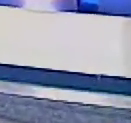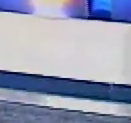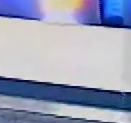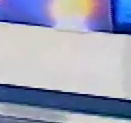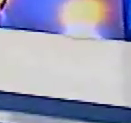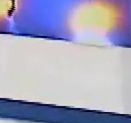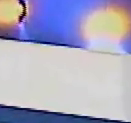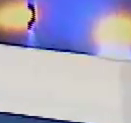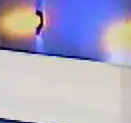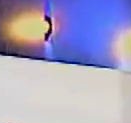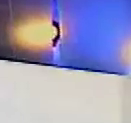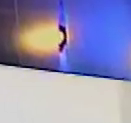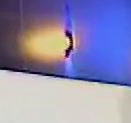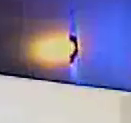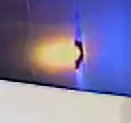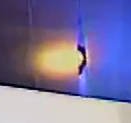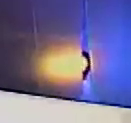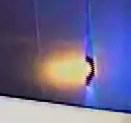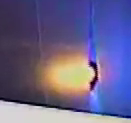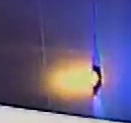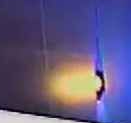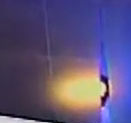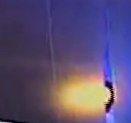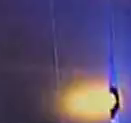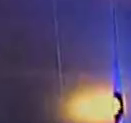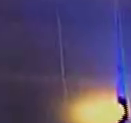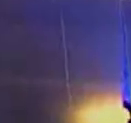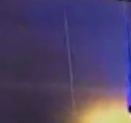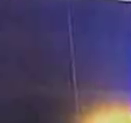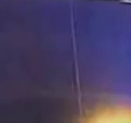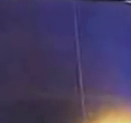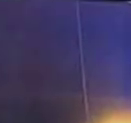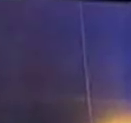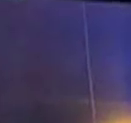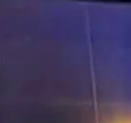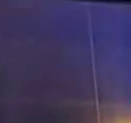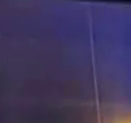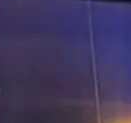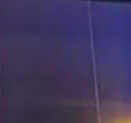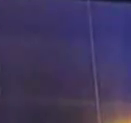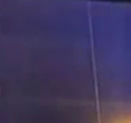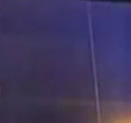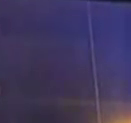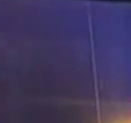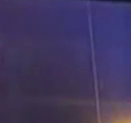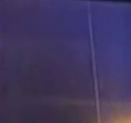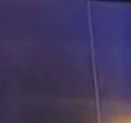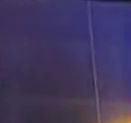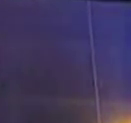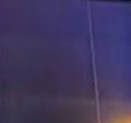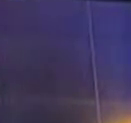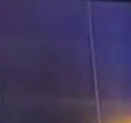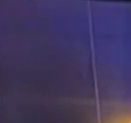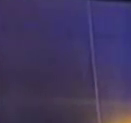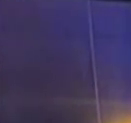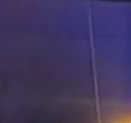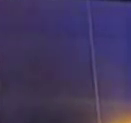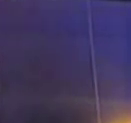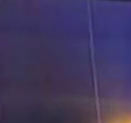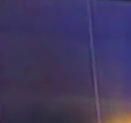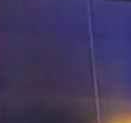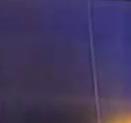Hola amigos, muy buenos días. Bienvenidos al resumen informativo de esta hora. El imparcial de Noticiero Venevisión les saluda Endrina Yepes.